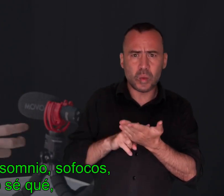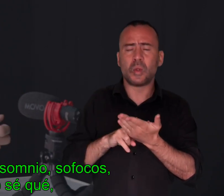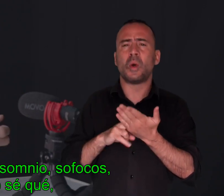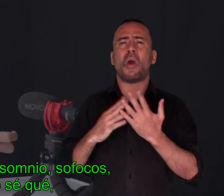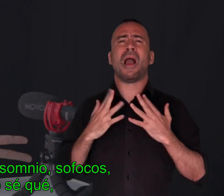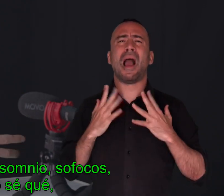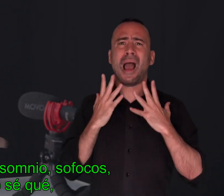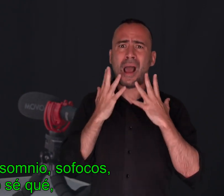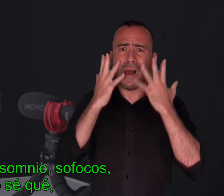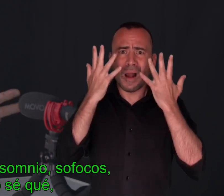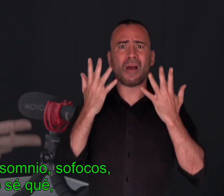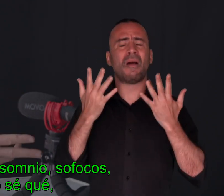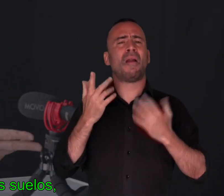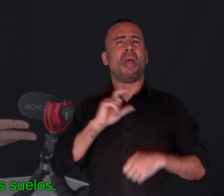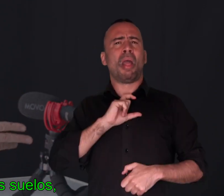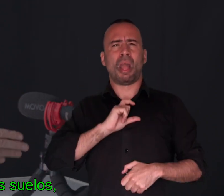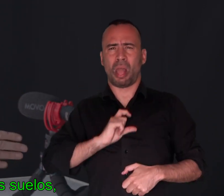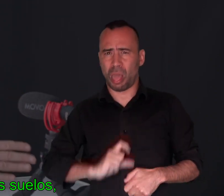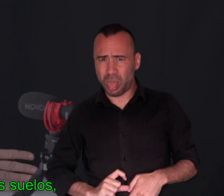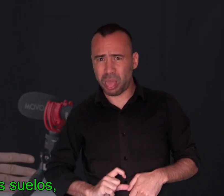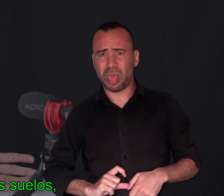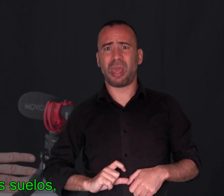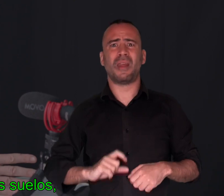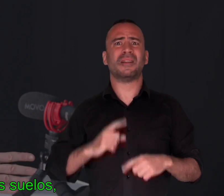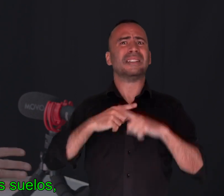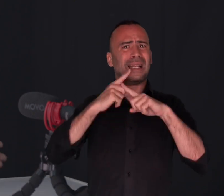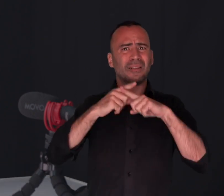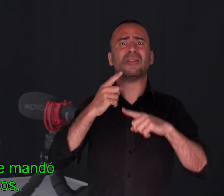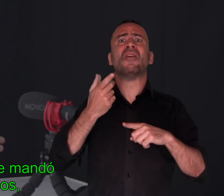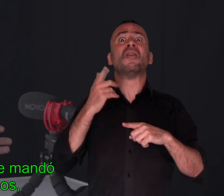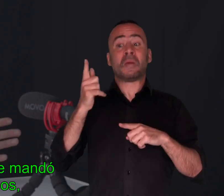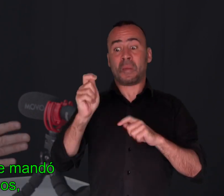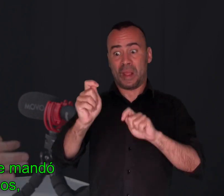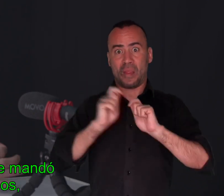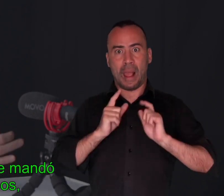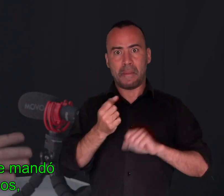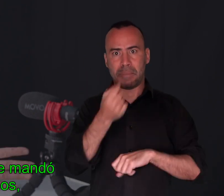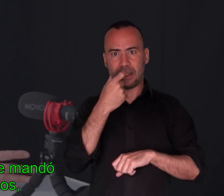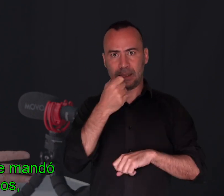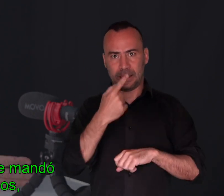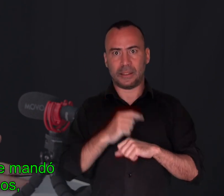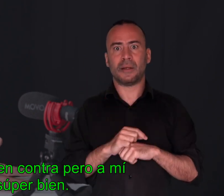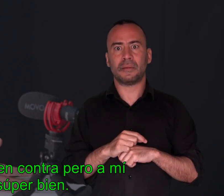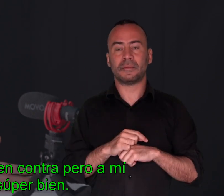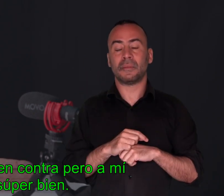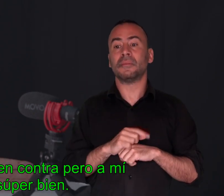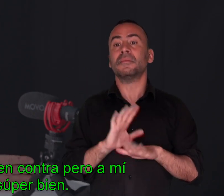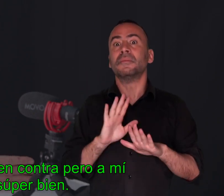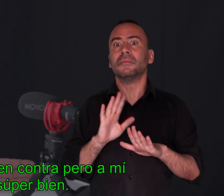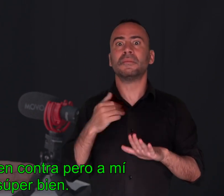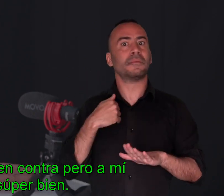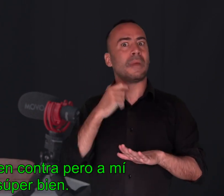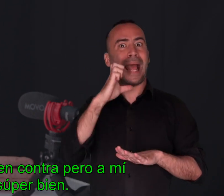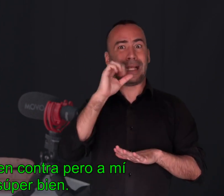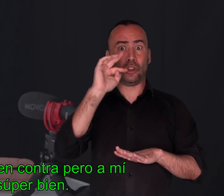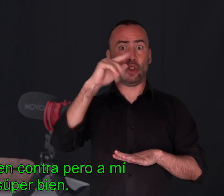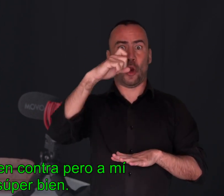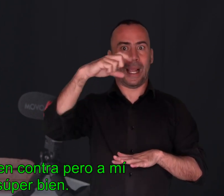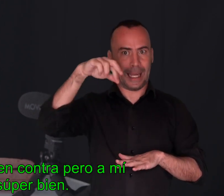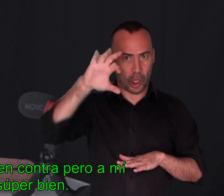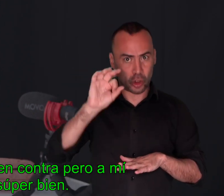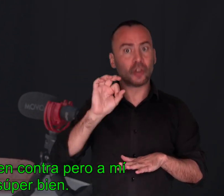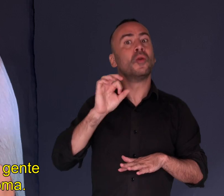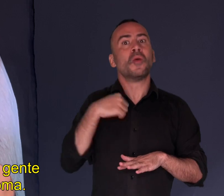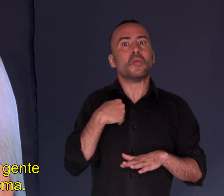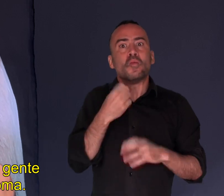sofocos no dormía no sé qué la alivido por los suelos Y entonces me mandó estrógenos que hay gente que está en contra pero a mí me está